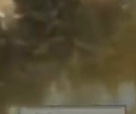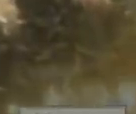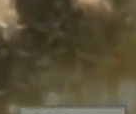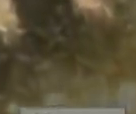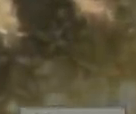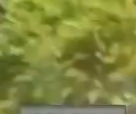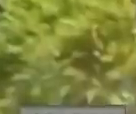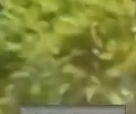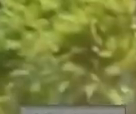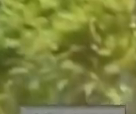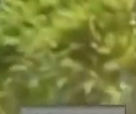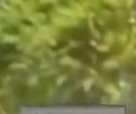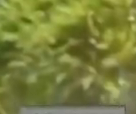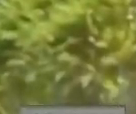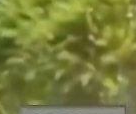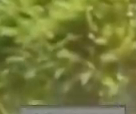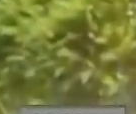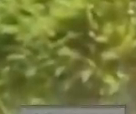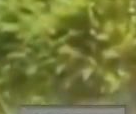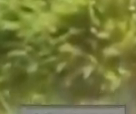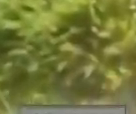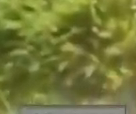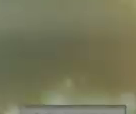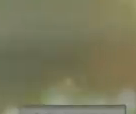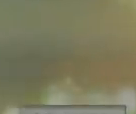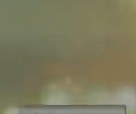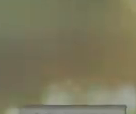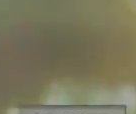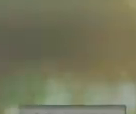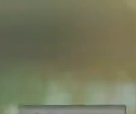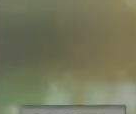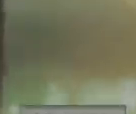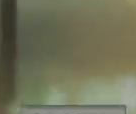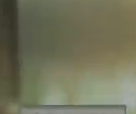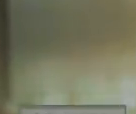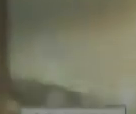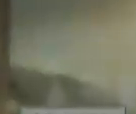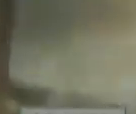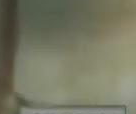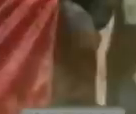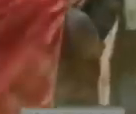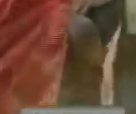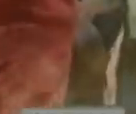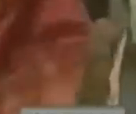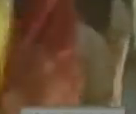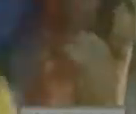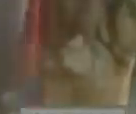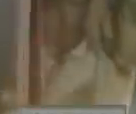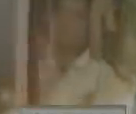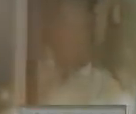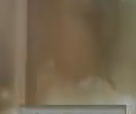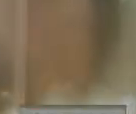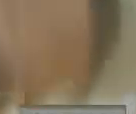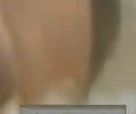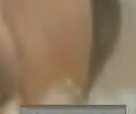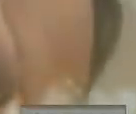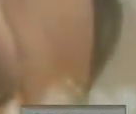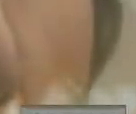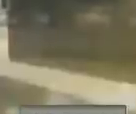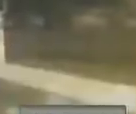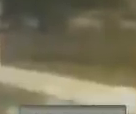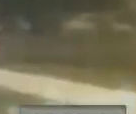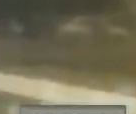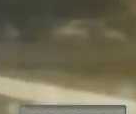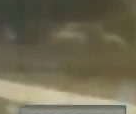Anoche soñé la patria, anoche soñé la vida, anoche soñé esperanza, anoche soñé a